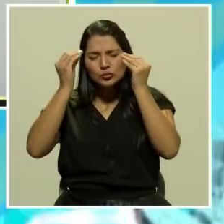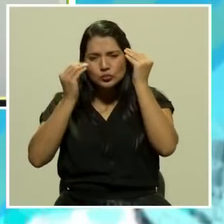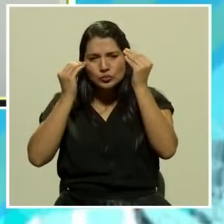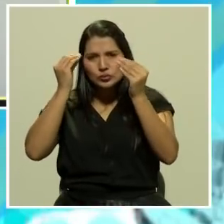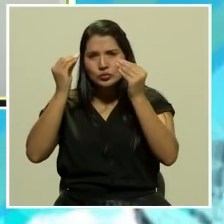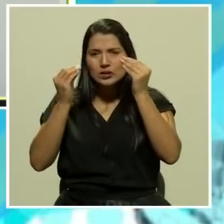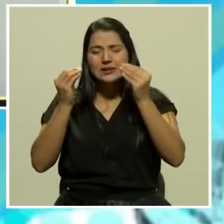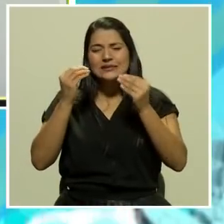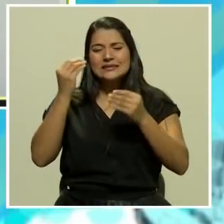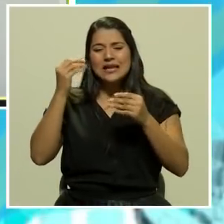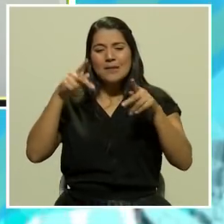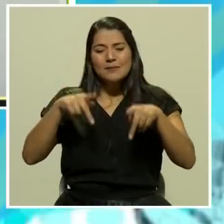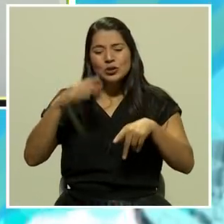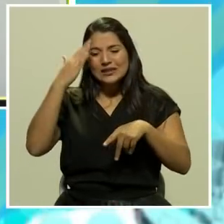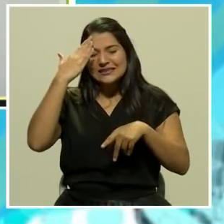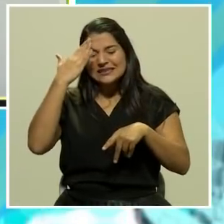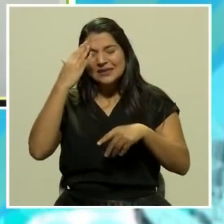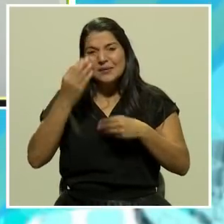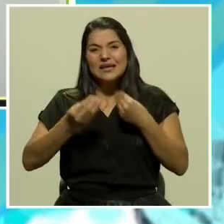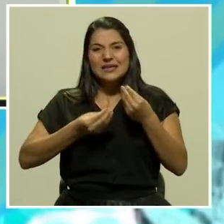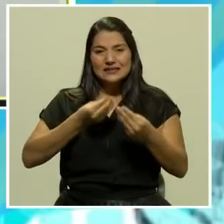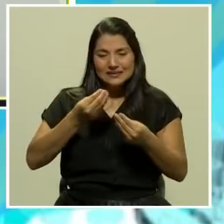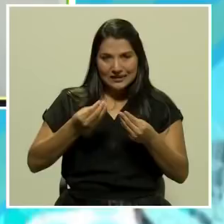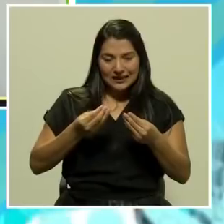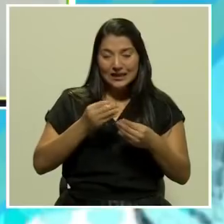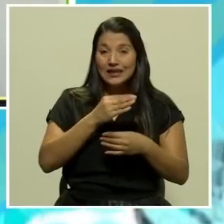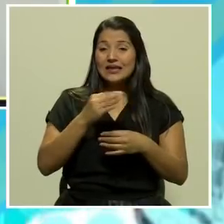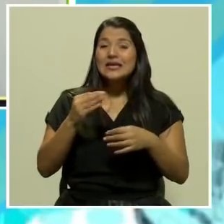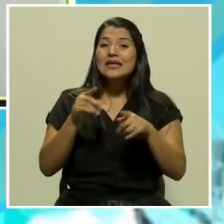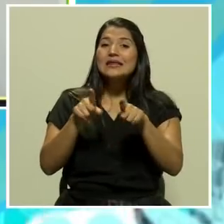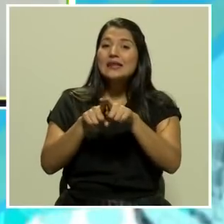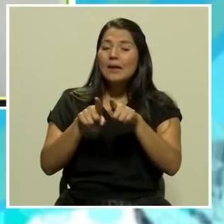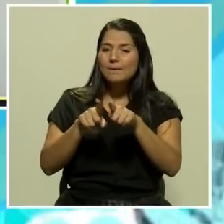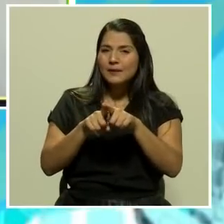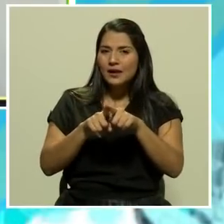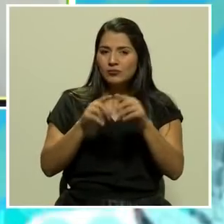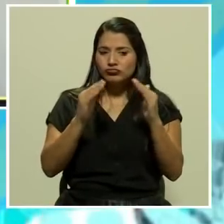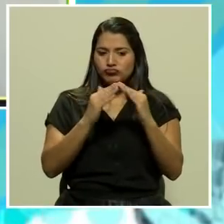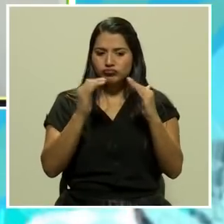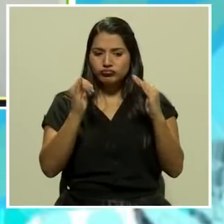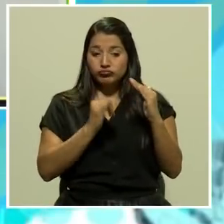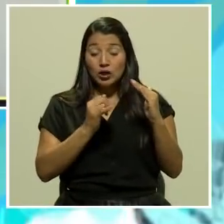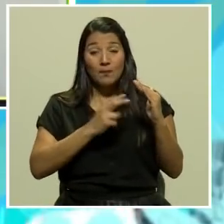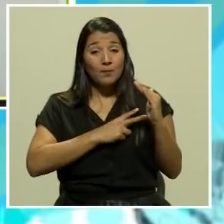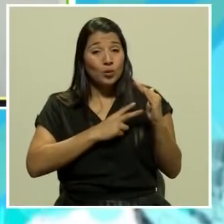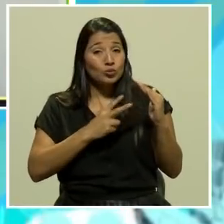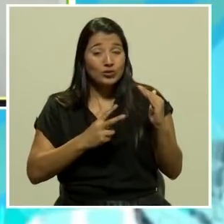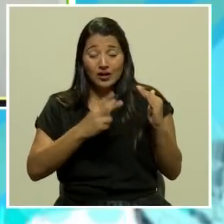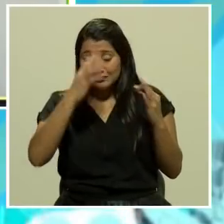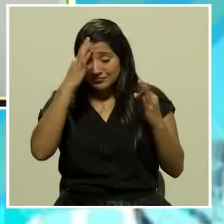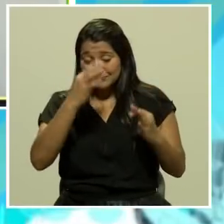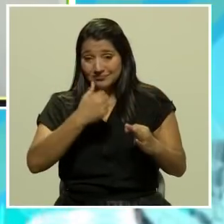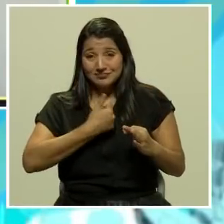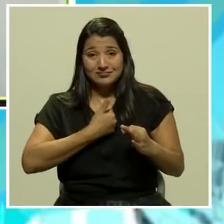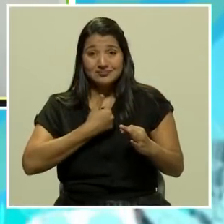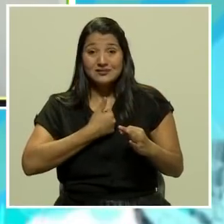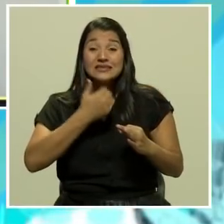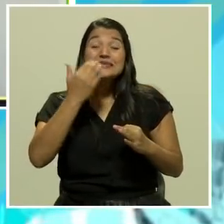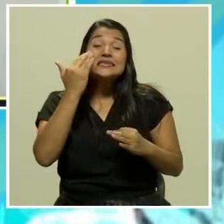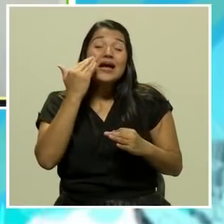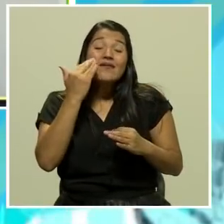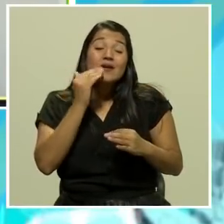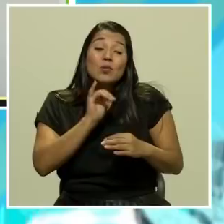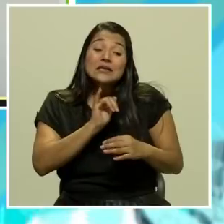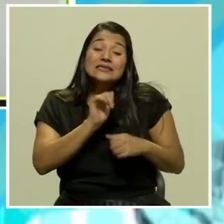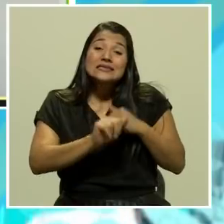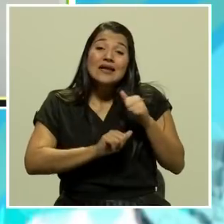de comportarse, llamar a lo que es la cuarentena voluntaria, que sabemos que es un esfuerzo que